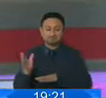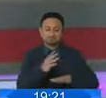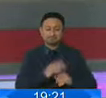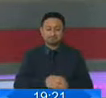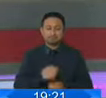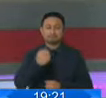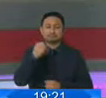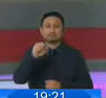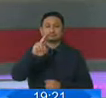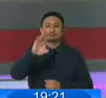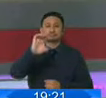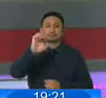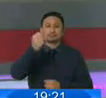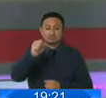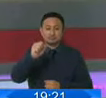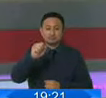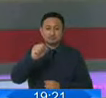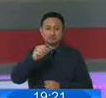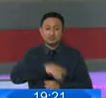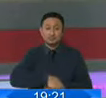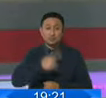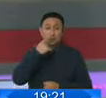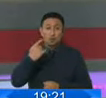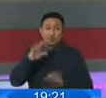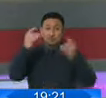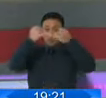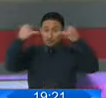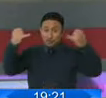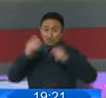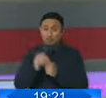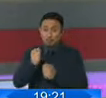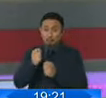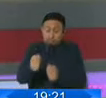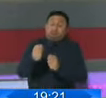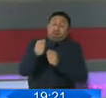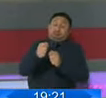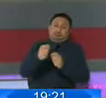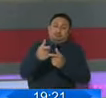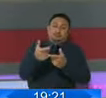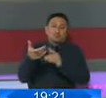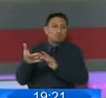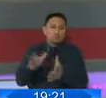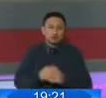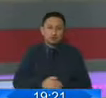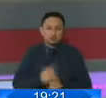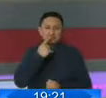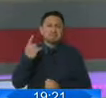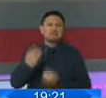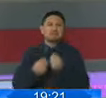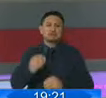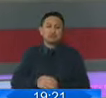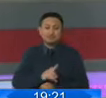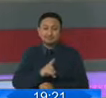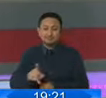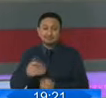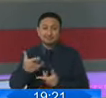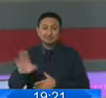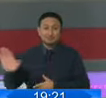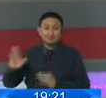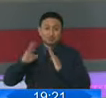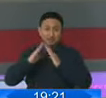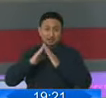Valle, un dueño de casa tocó por accidente los cables de alta tensión y murió. Cuando sucedió la desgracia, el hombre realizaba algunos arreglos en la terraza